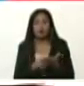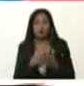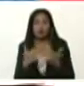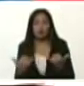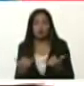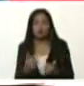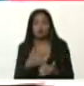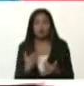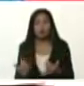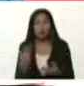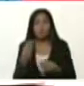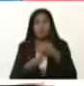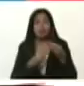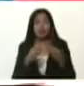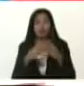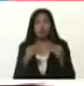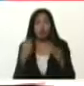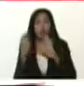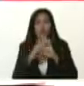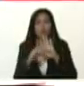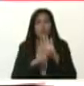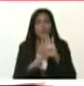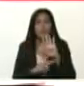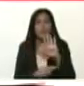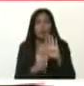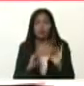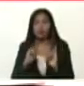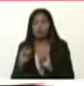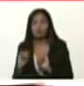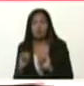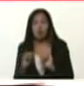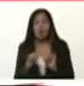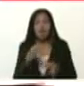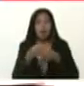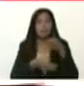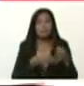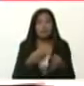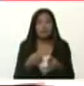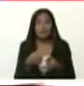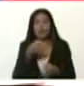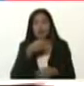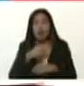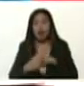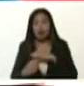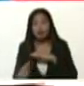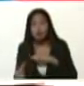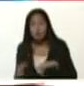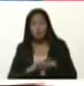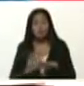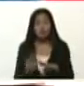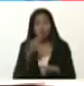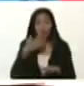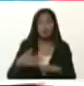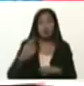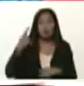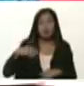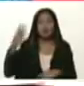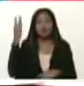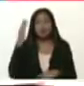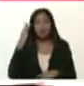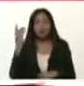los recursos. Yo quiero explicar todo esto, ¿no? Y que ustedes lo expliquen en las regiones, porque nuestro pueblo tiene que saber el trabajo que nosotros